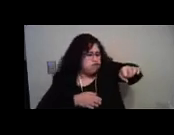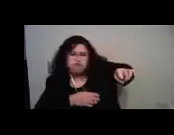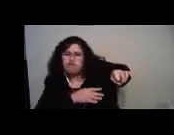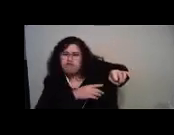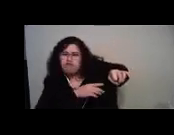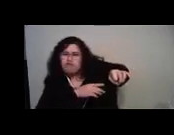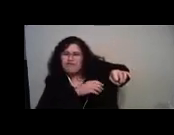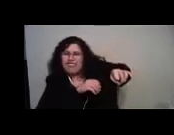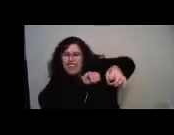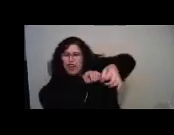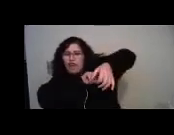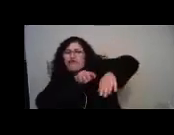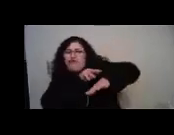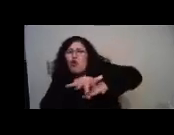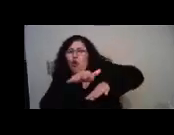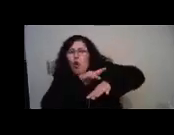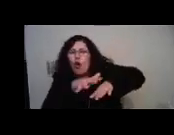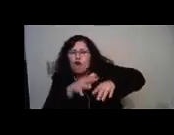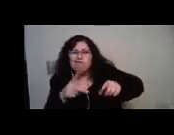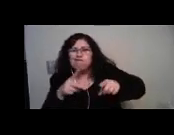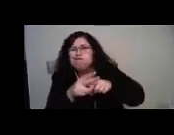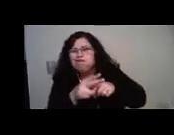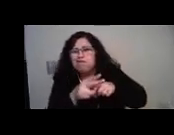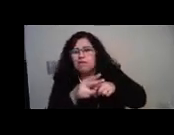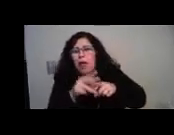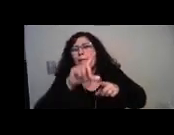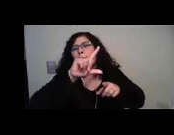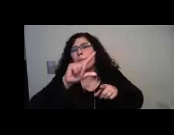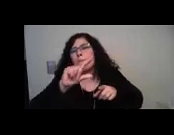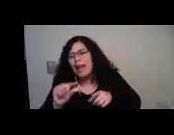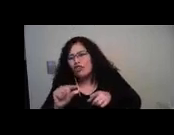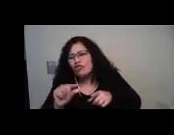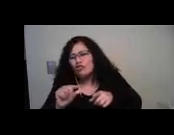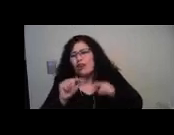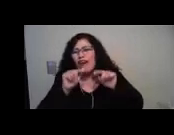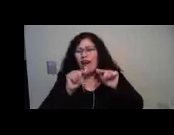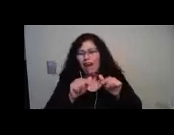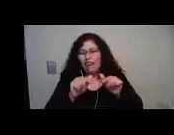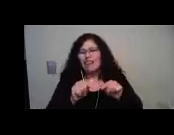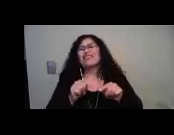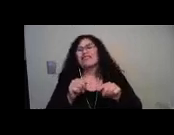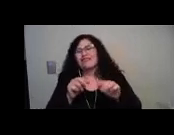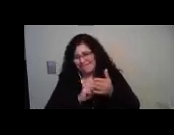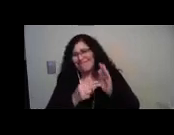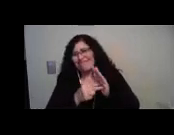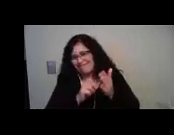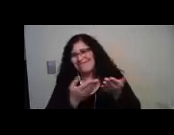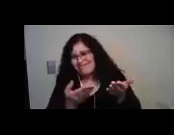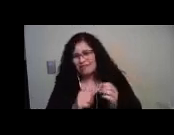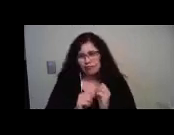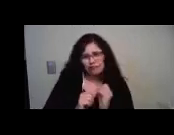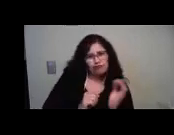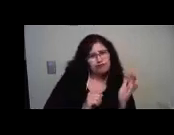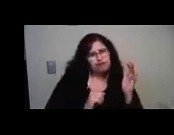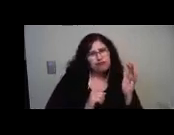flujo sanguíneo en esa región cortical que ya no va a recibir tanta sangre, ¿de acuerdo?